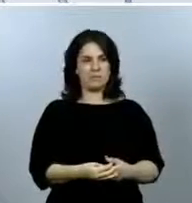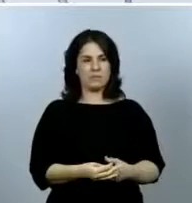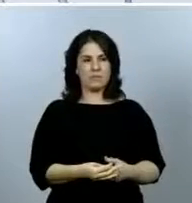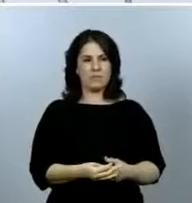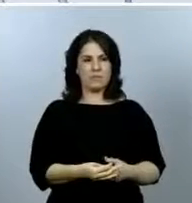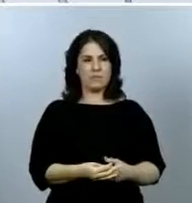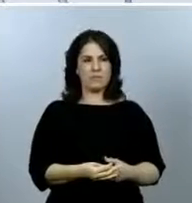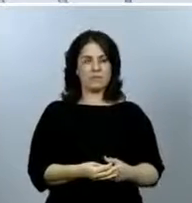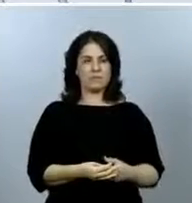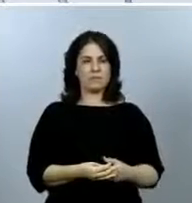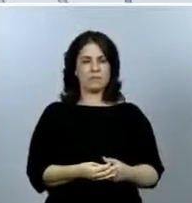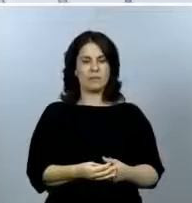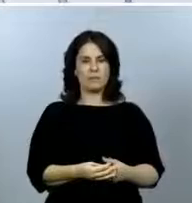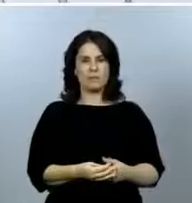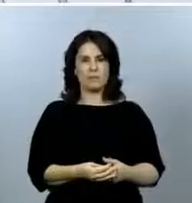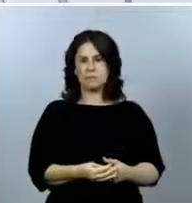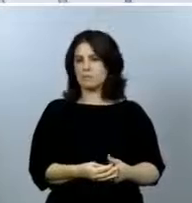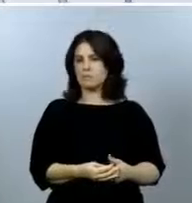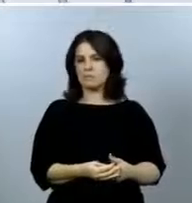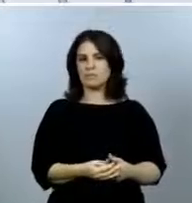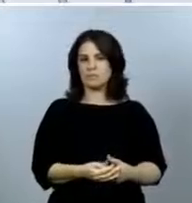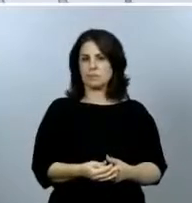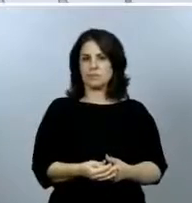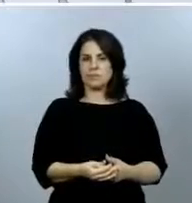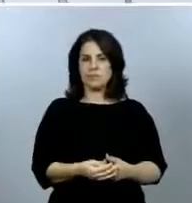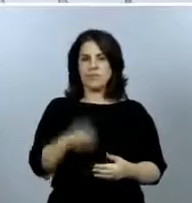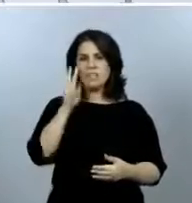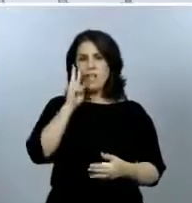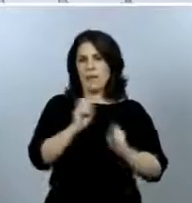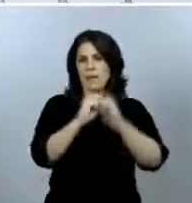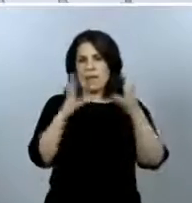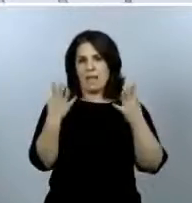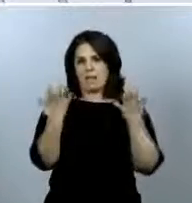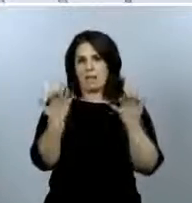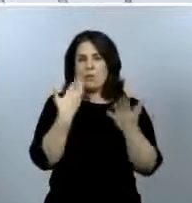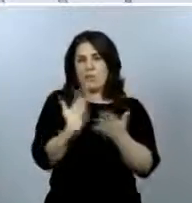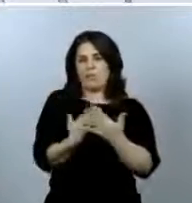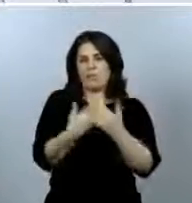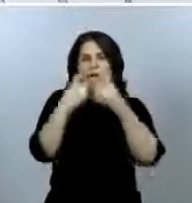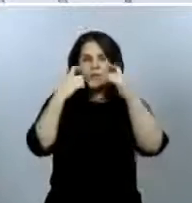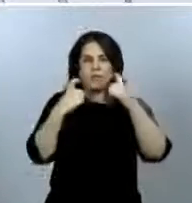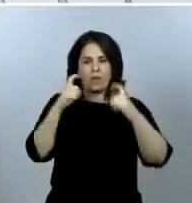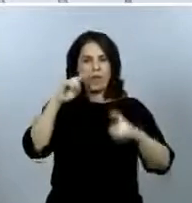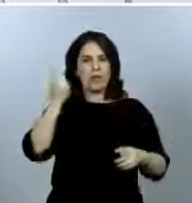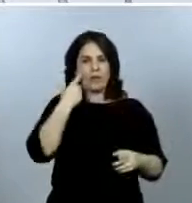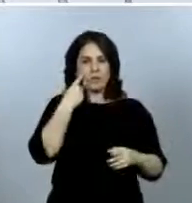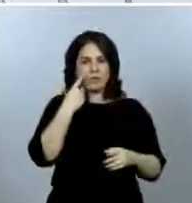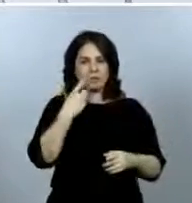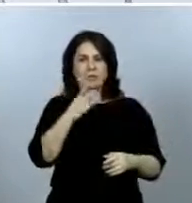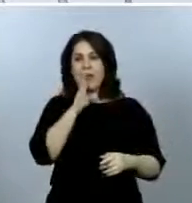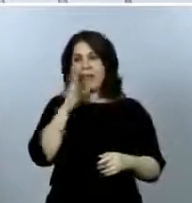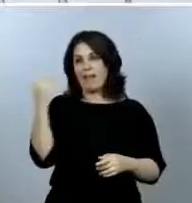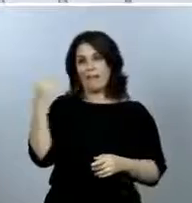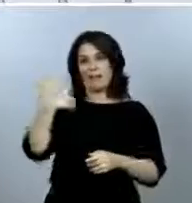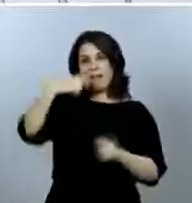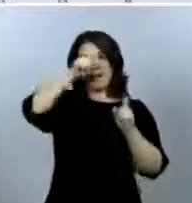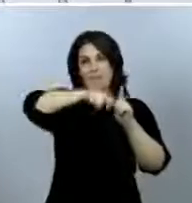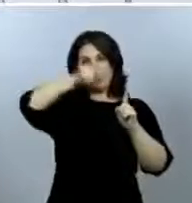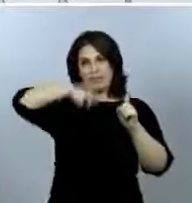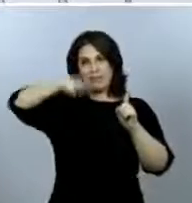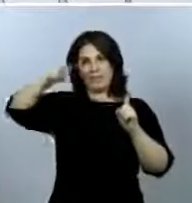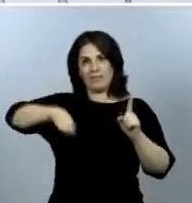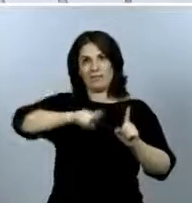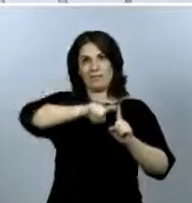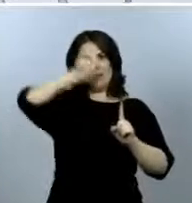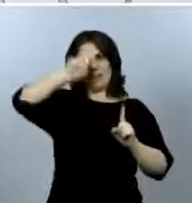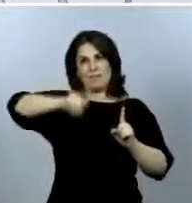nada más que un reflejo claro del esfuerzo diagnóstico si recuerdan la gráfica que hemos mostrado hace un momento el esfuerzo diagnóstico